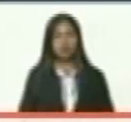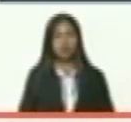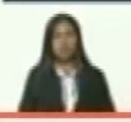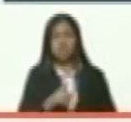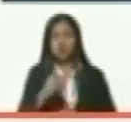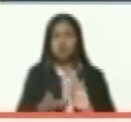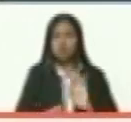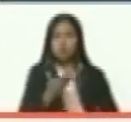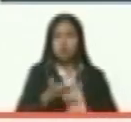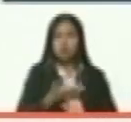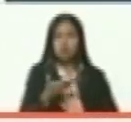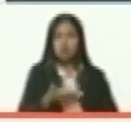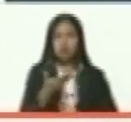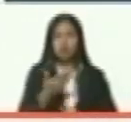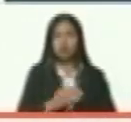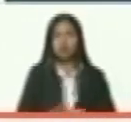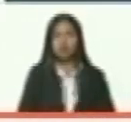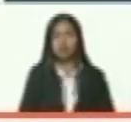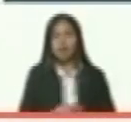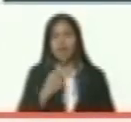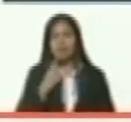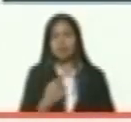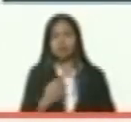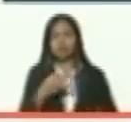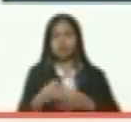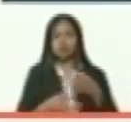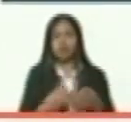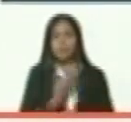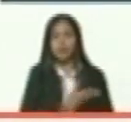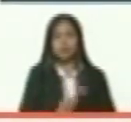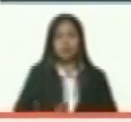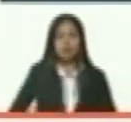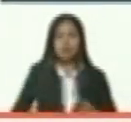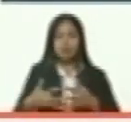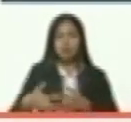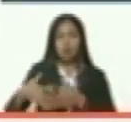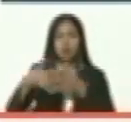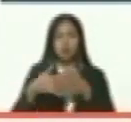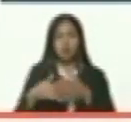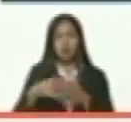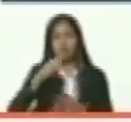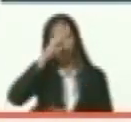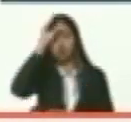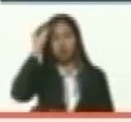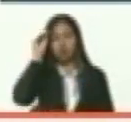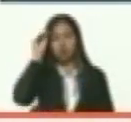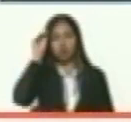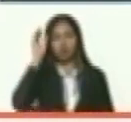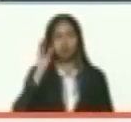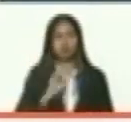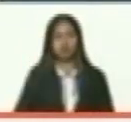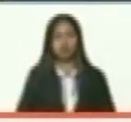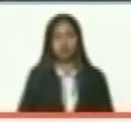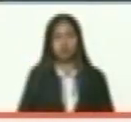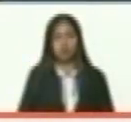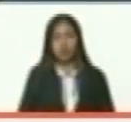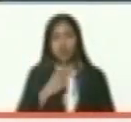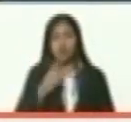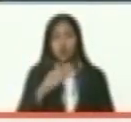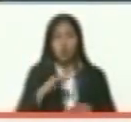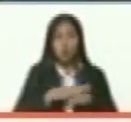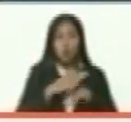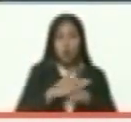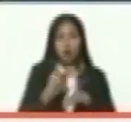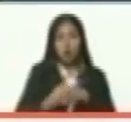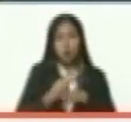importante. Dice, el presidente de Estados Unidos, Donald Trump, dijo este jueves